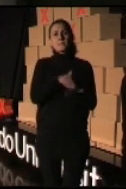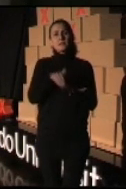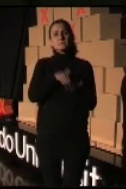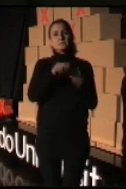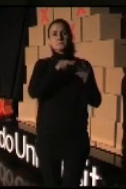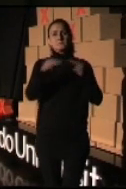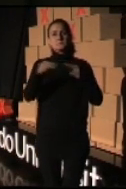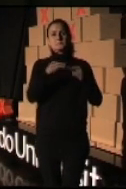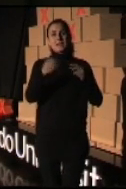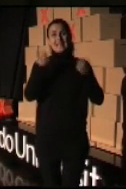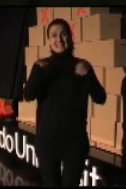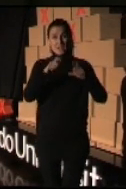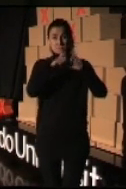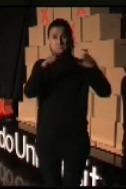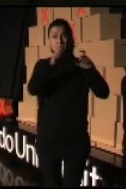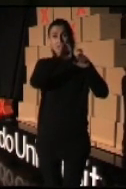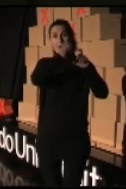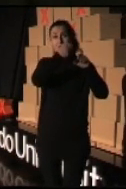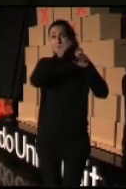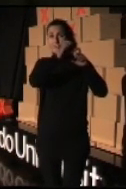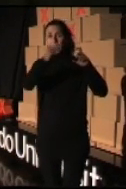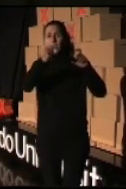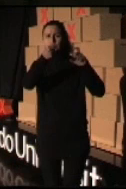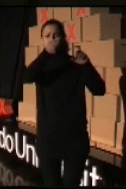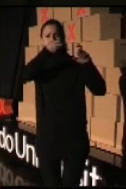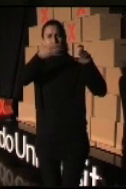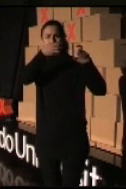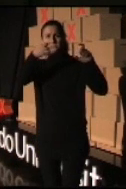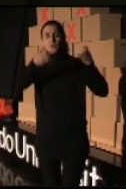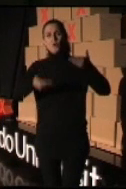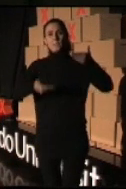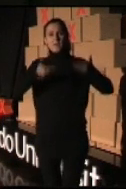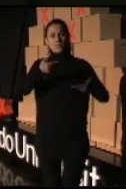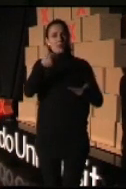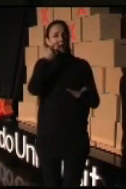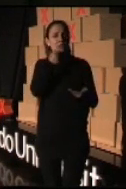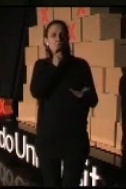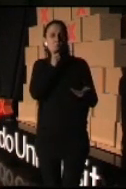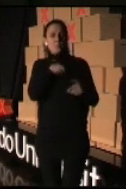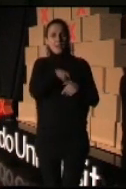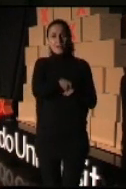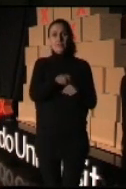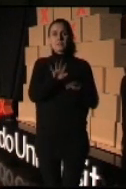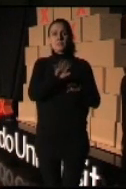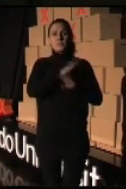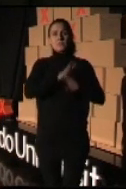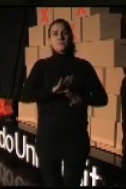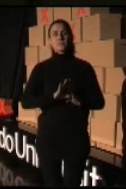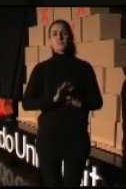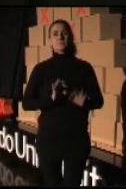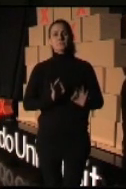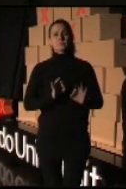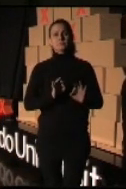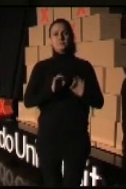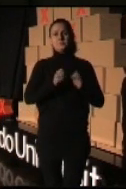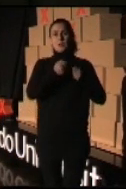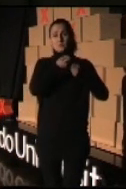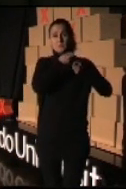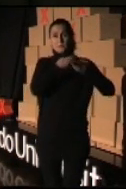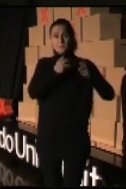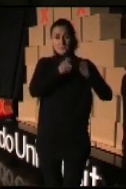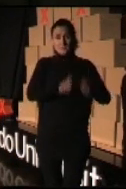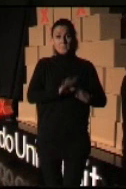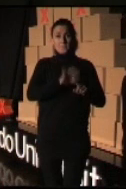secuenciando miles de genomas de individuos humanos y de tumores, comparándolos, y esto está revolucionando la clasificación, el diagnóstico y